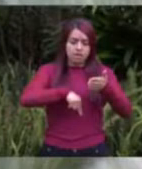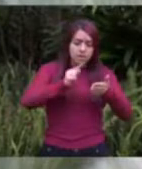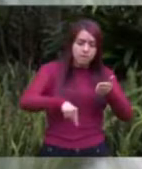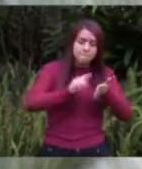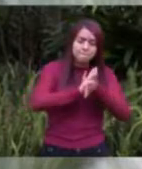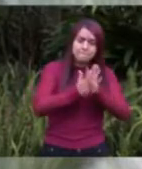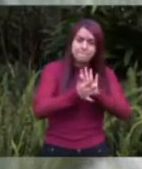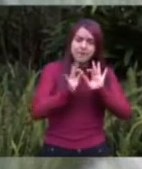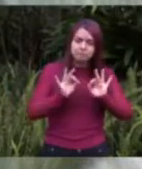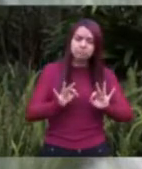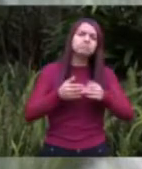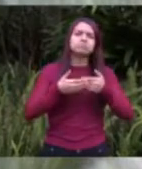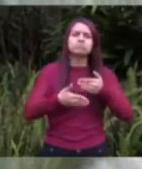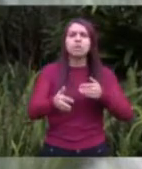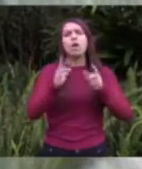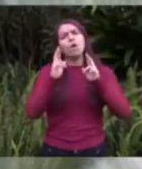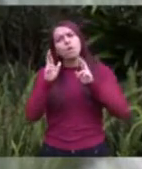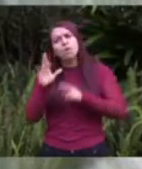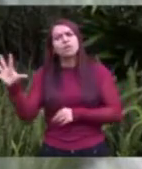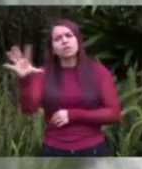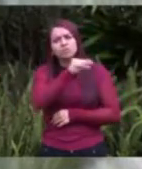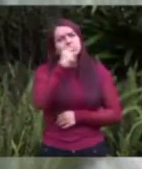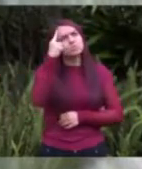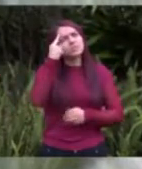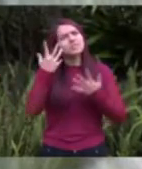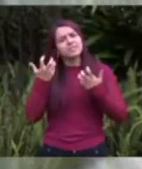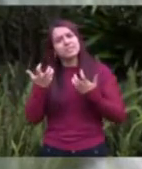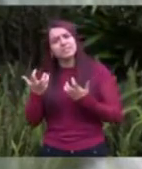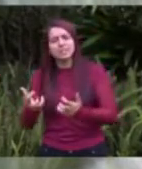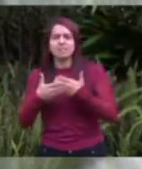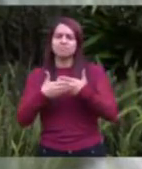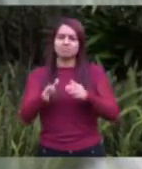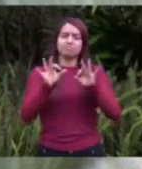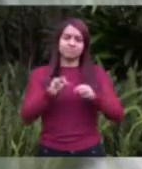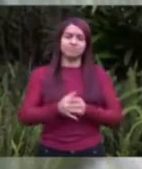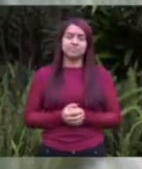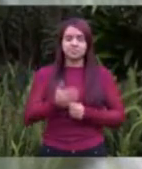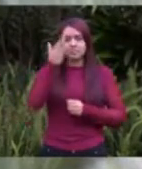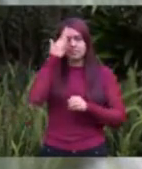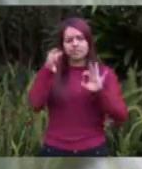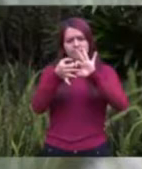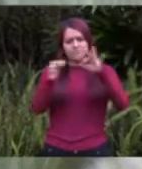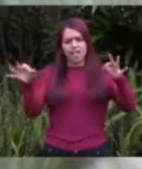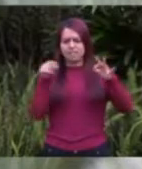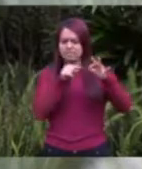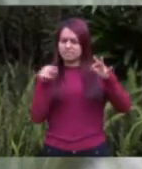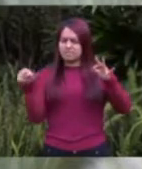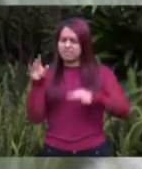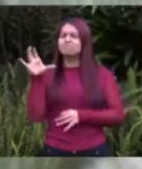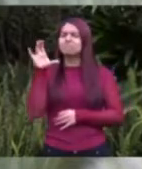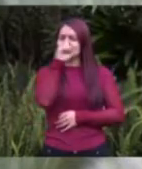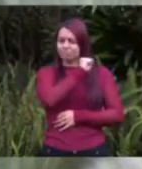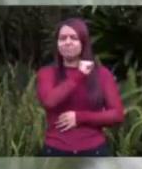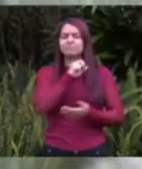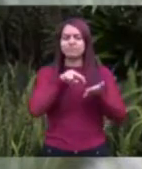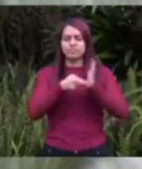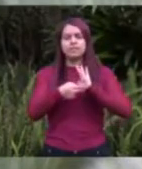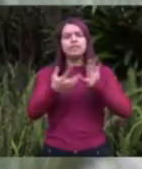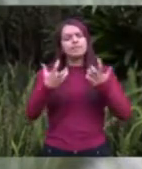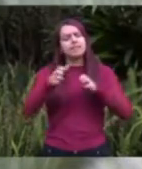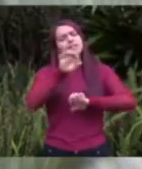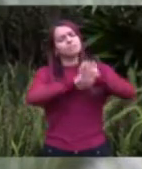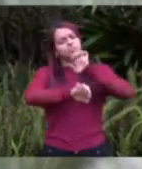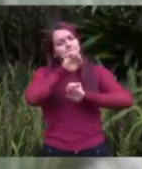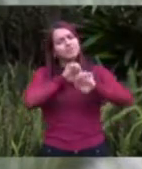esperamos que pase lo mismo. En esta frase, que estaba basada de nuevo en la convicción absoluta de la defensa de los derechos de